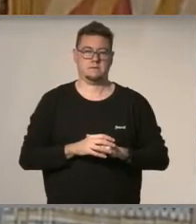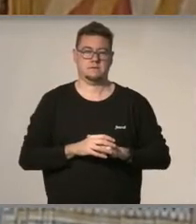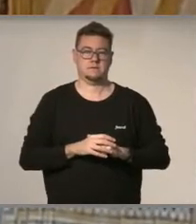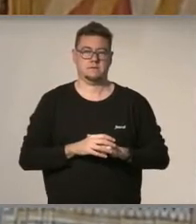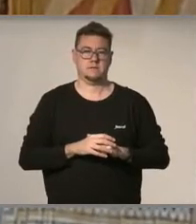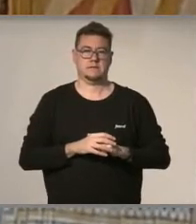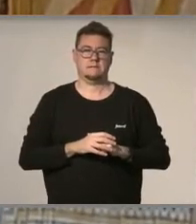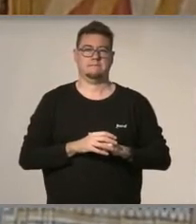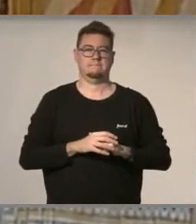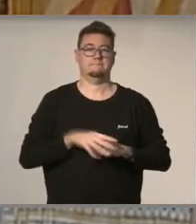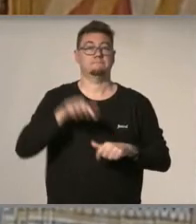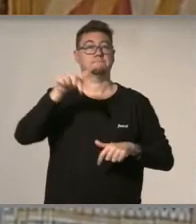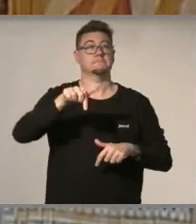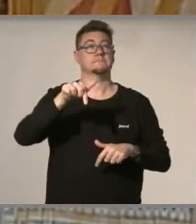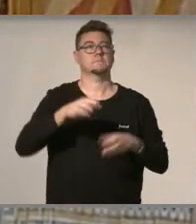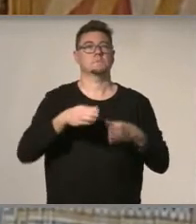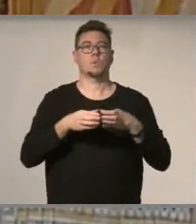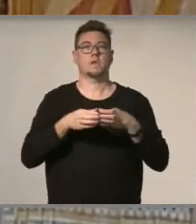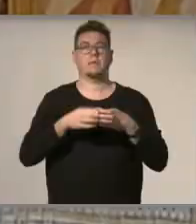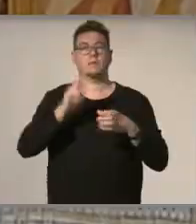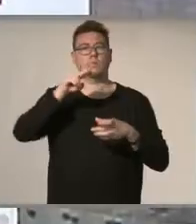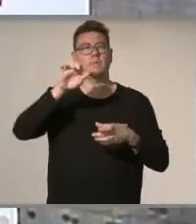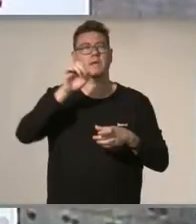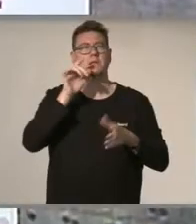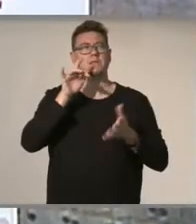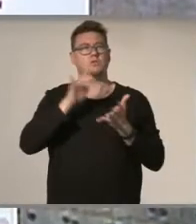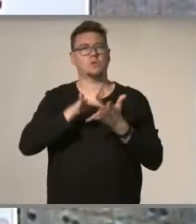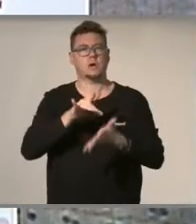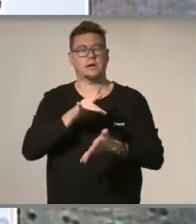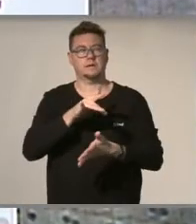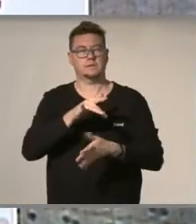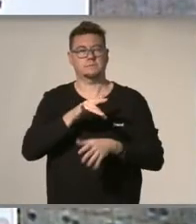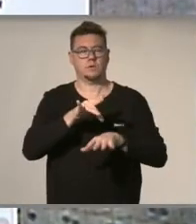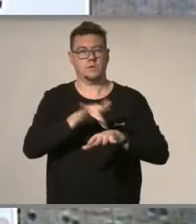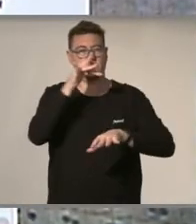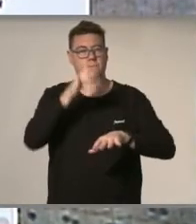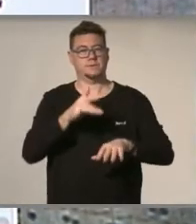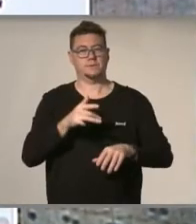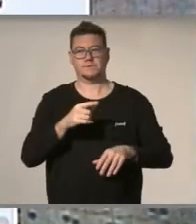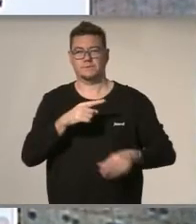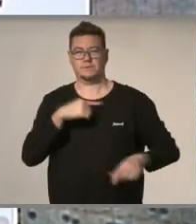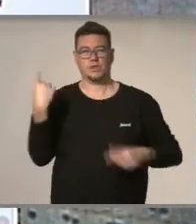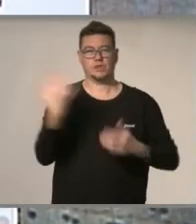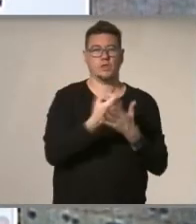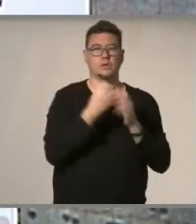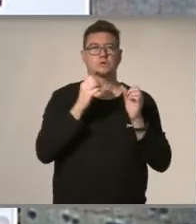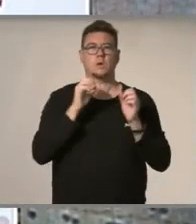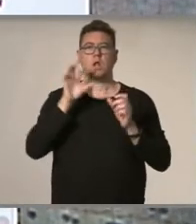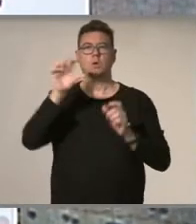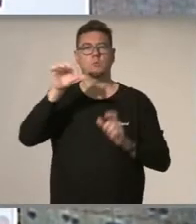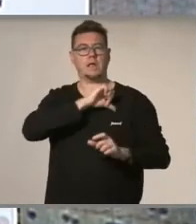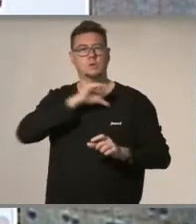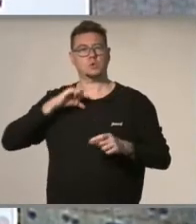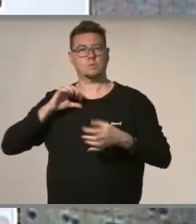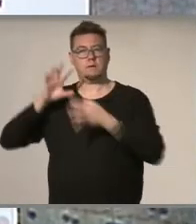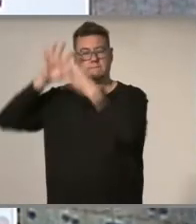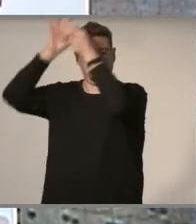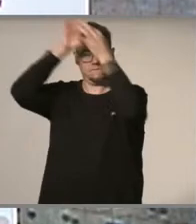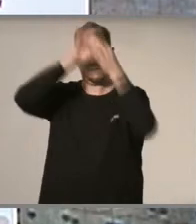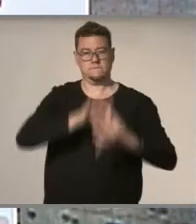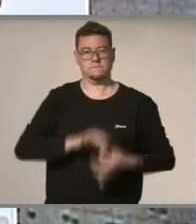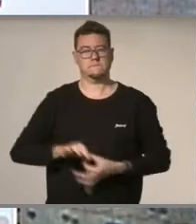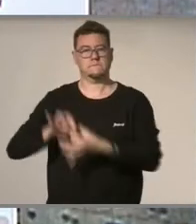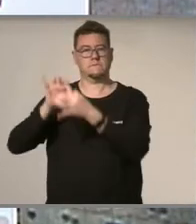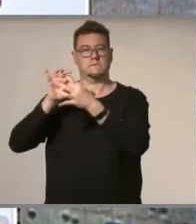Esta es una unidad que toca la fibra de todo aquello que nos une como comunidad, nuestros pueblos, nuestro